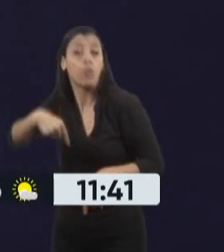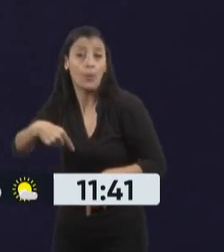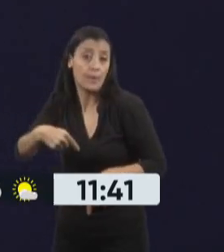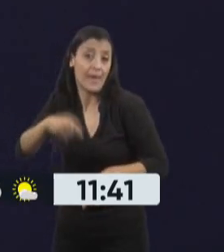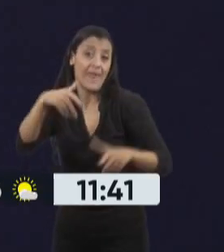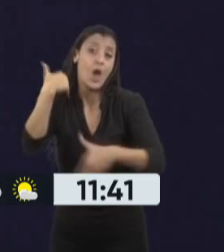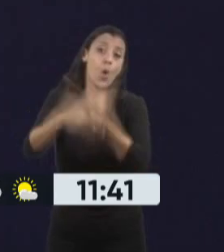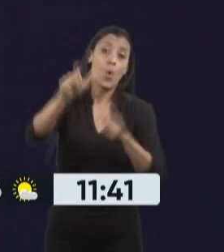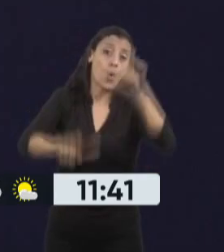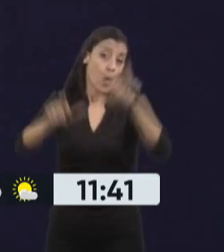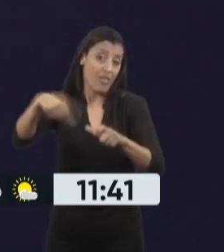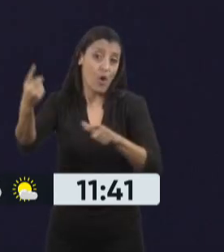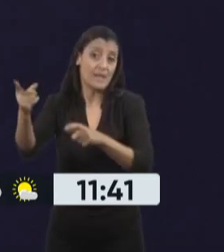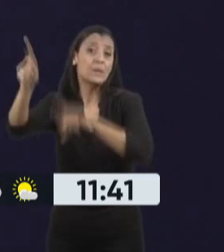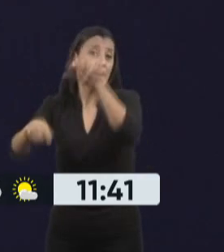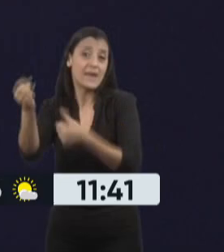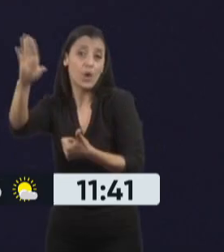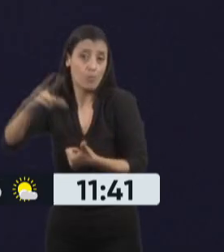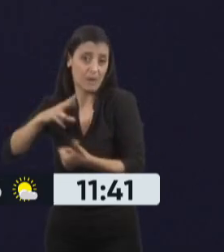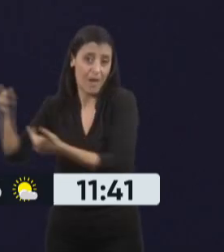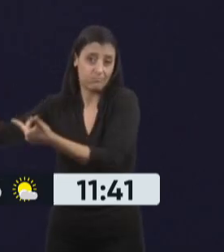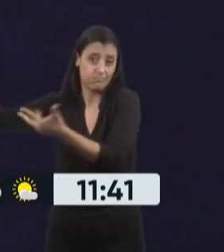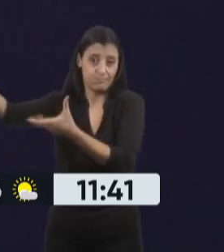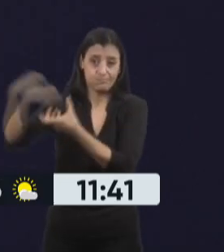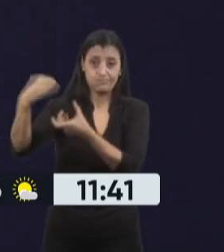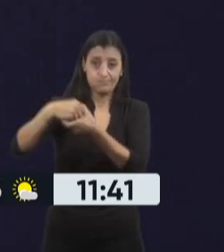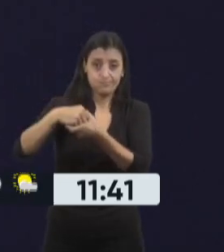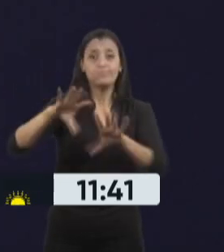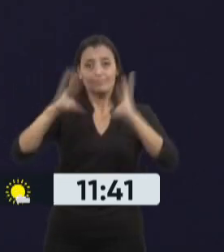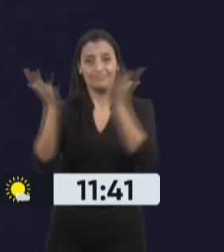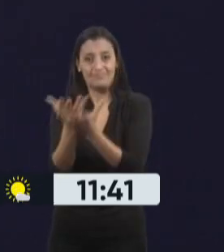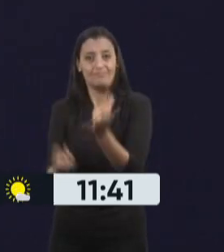sociedades anónimas, así que evidentemente ellos